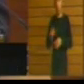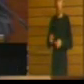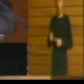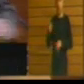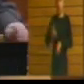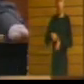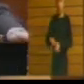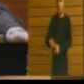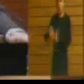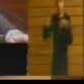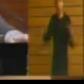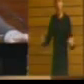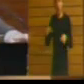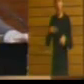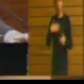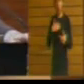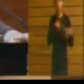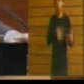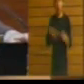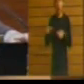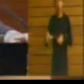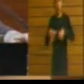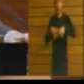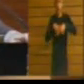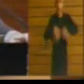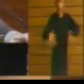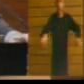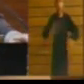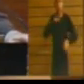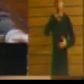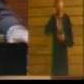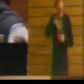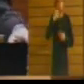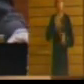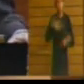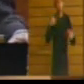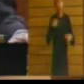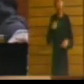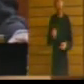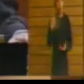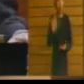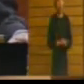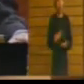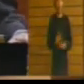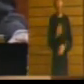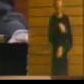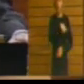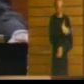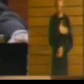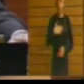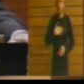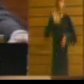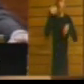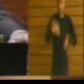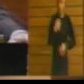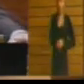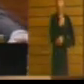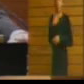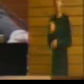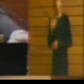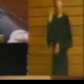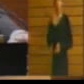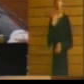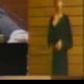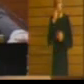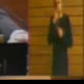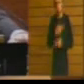y podían haber desdoblado esas 2 aulas de un centro público y ahí se hubiese demostrado cuál es su voluntad de apoyo a la escuela